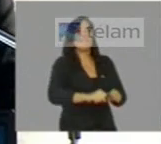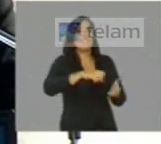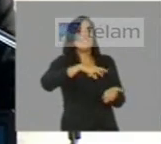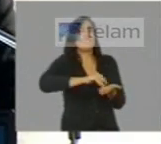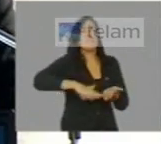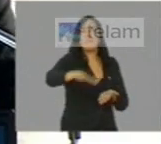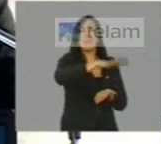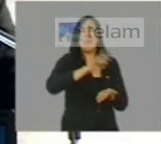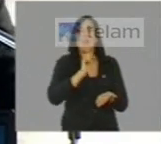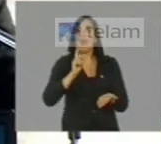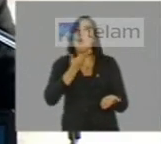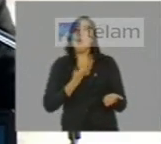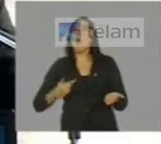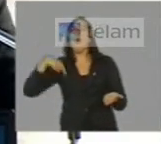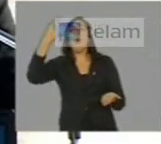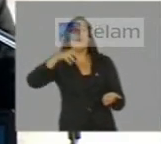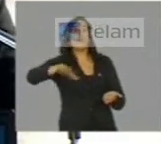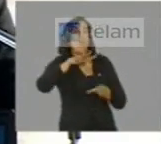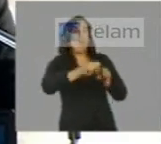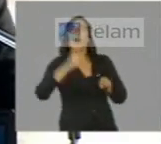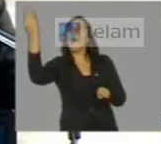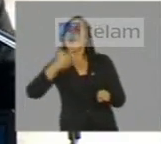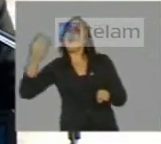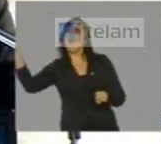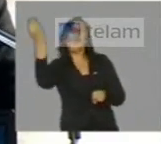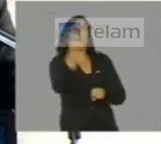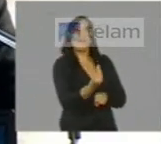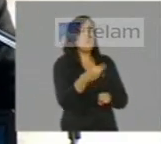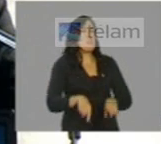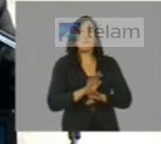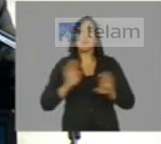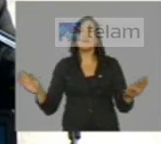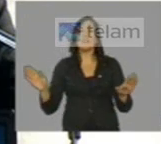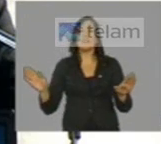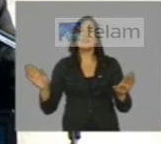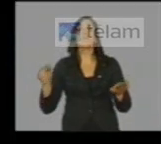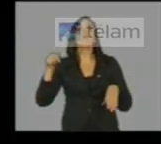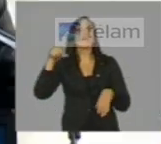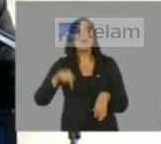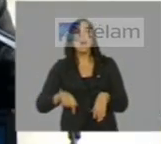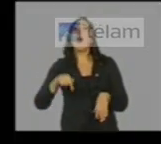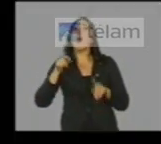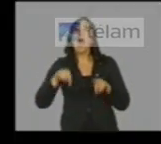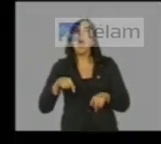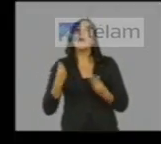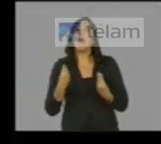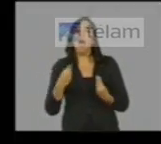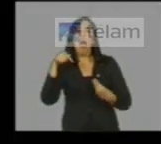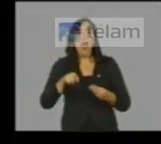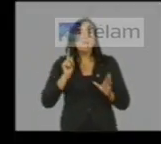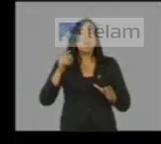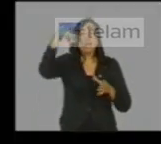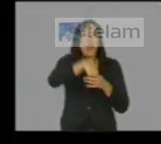gobiernos. En los países se encuentran dirigentes que se les ponen sin ningún tipo de problema